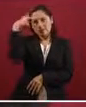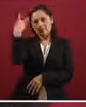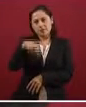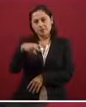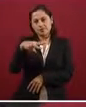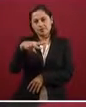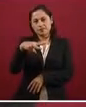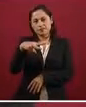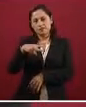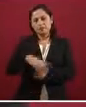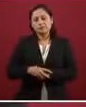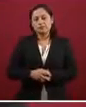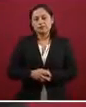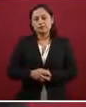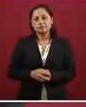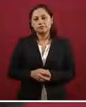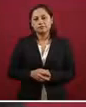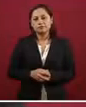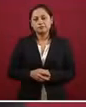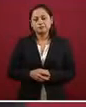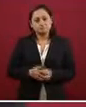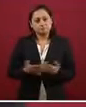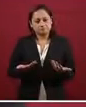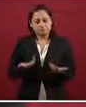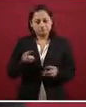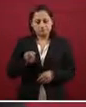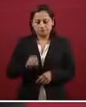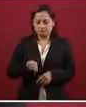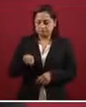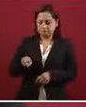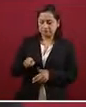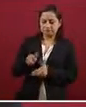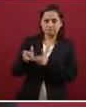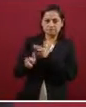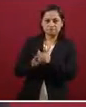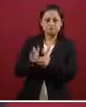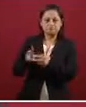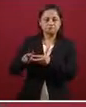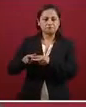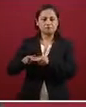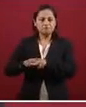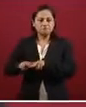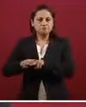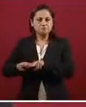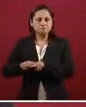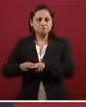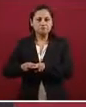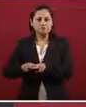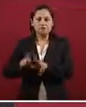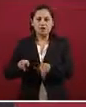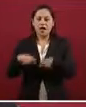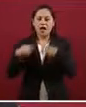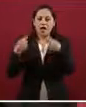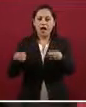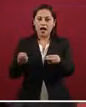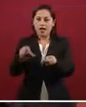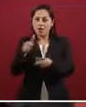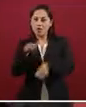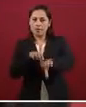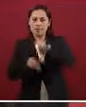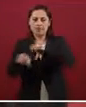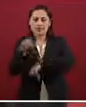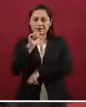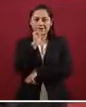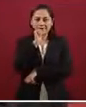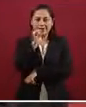el Estado mexicano, que no se habían concesionado, me puse feliz,